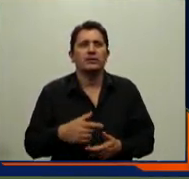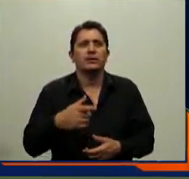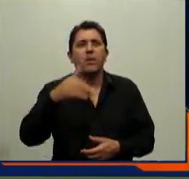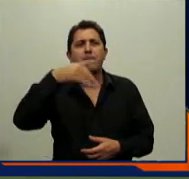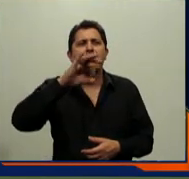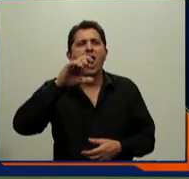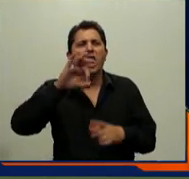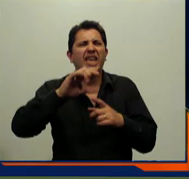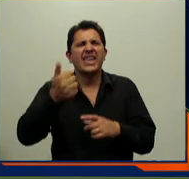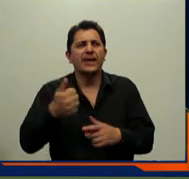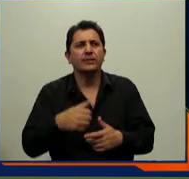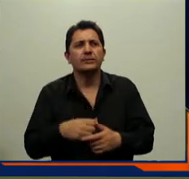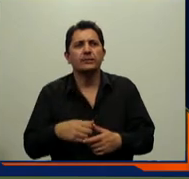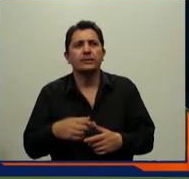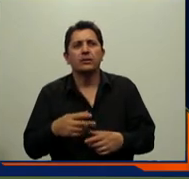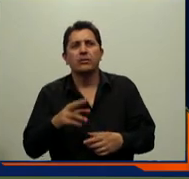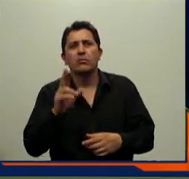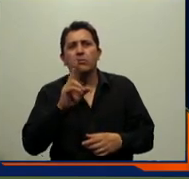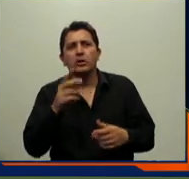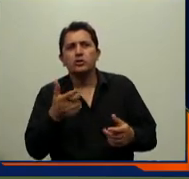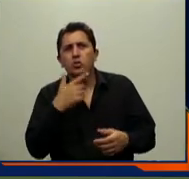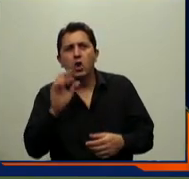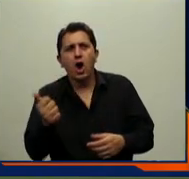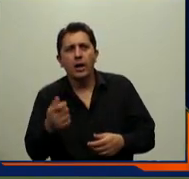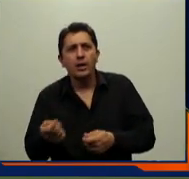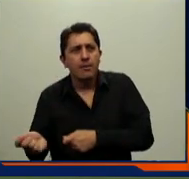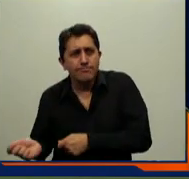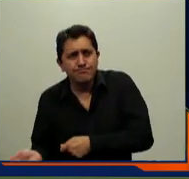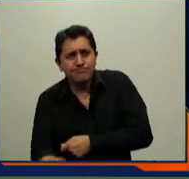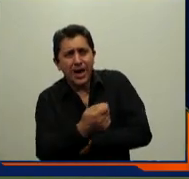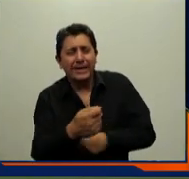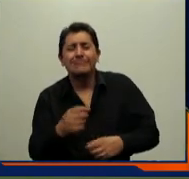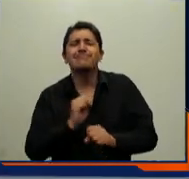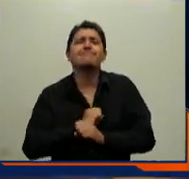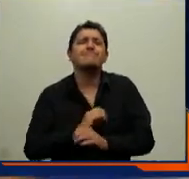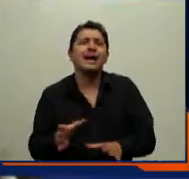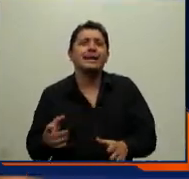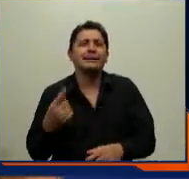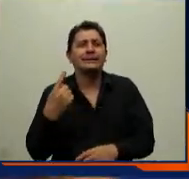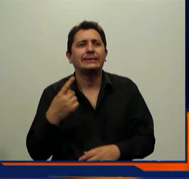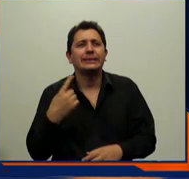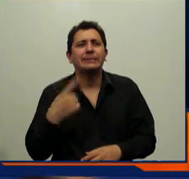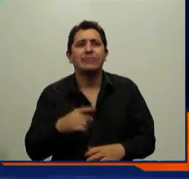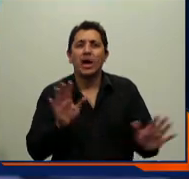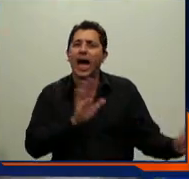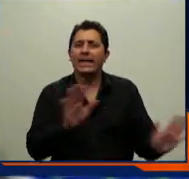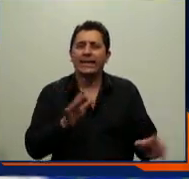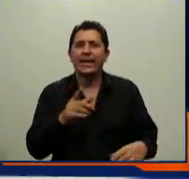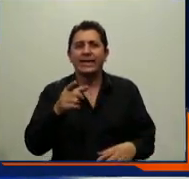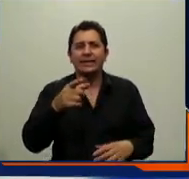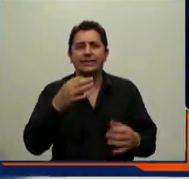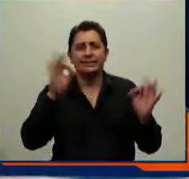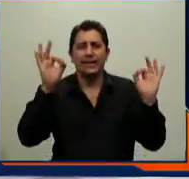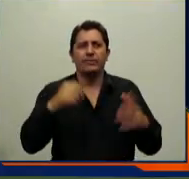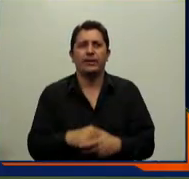Moquia con Daniela Zuloaga arman esta jugada. Zuloaga que define mal, pero es la arquera Kintzer